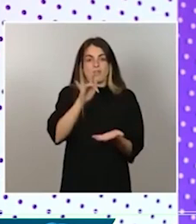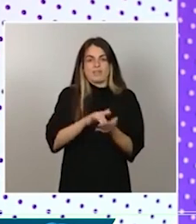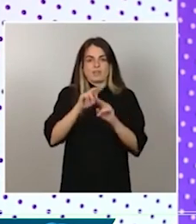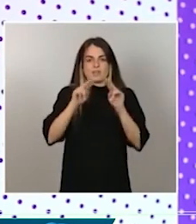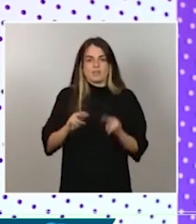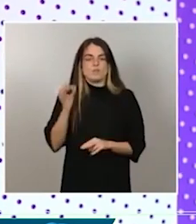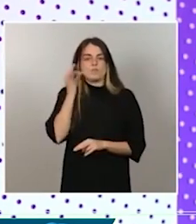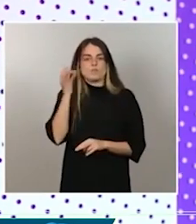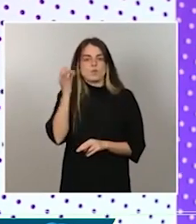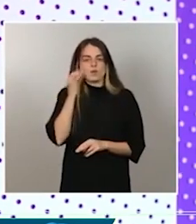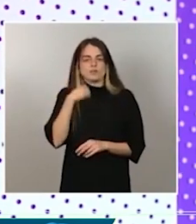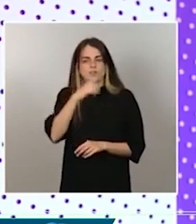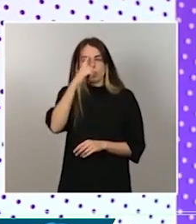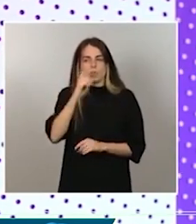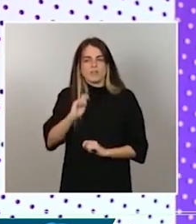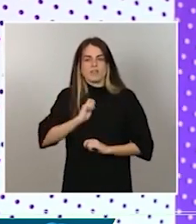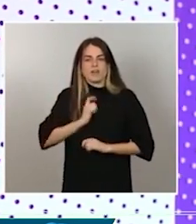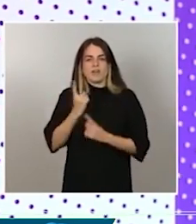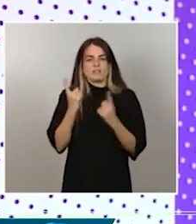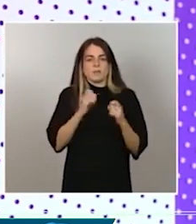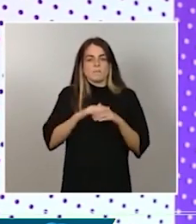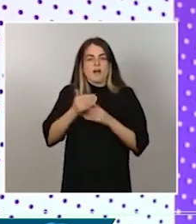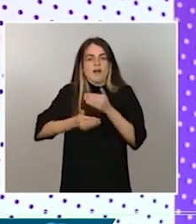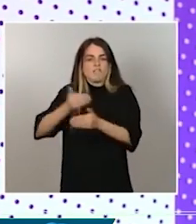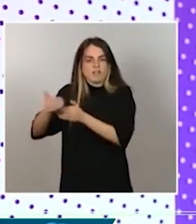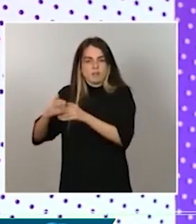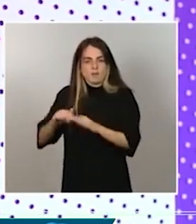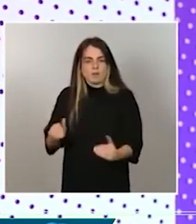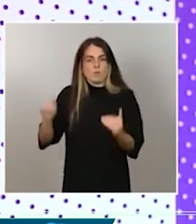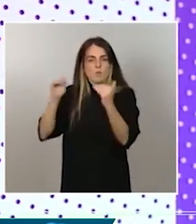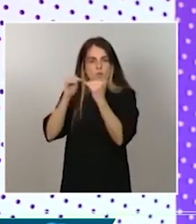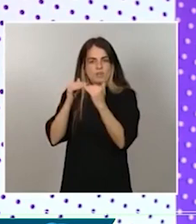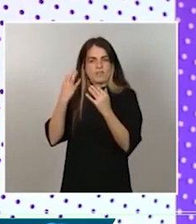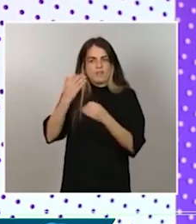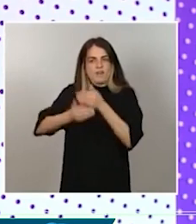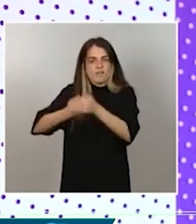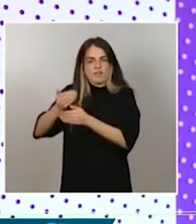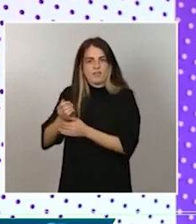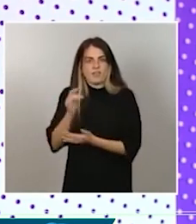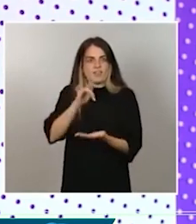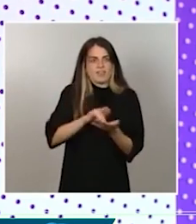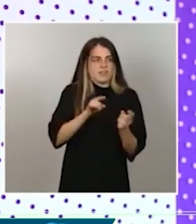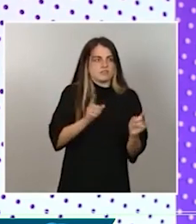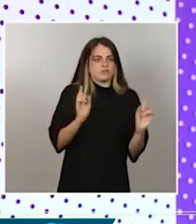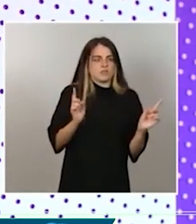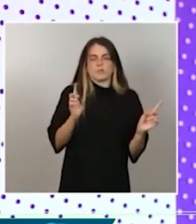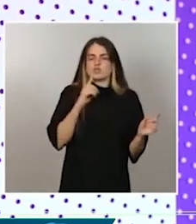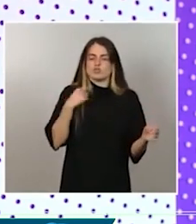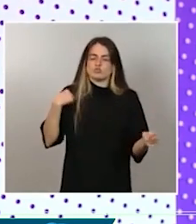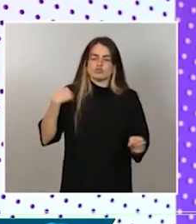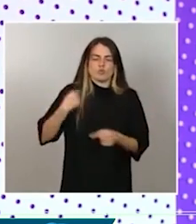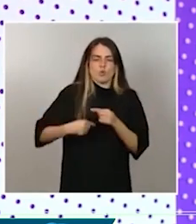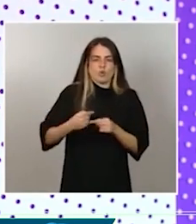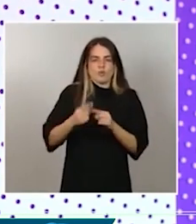aprobado una batería de medidas que lo único que hace es devolverle dinero a los contribuyentes y frenar lo que en estos instantes